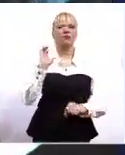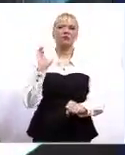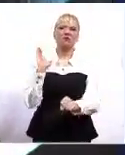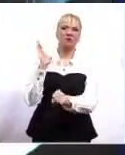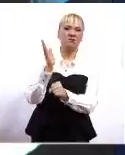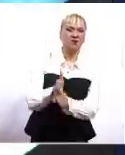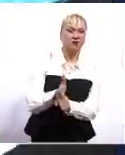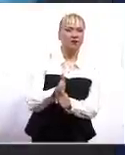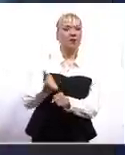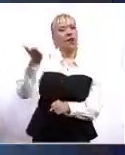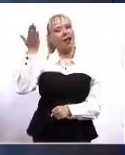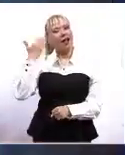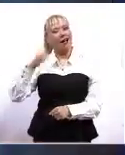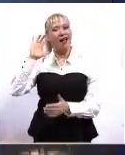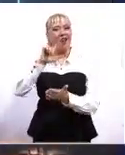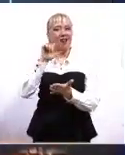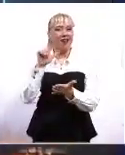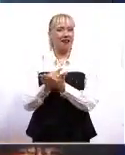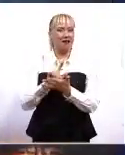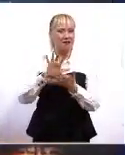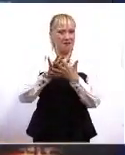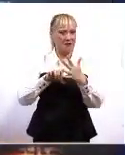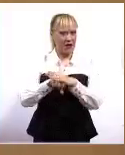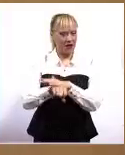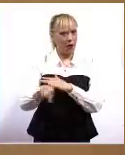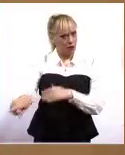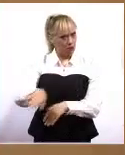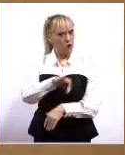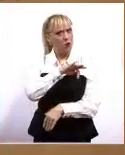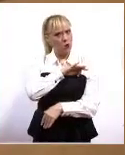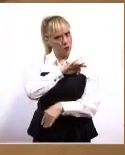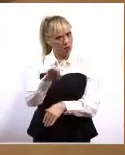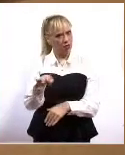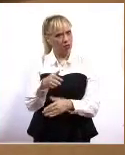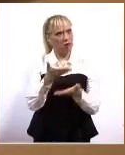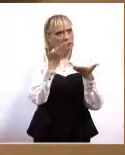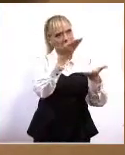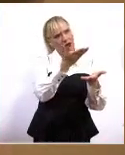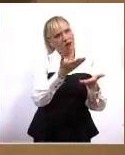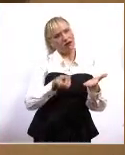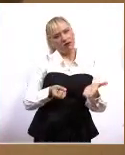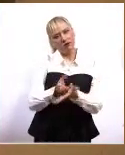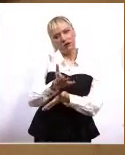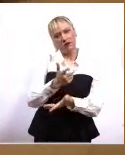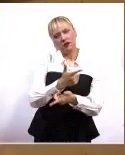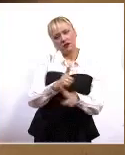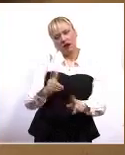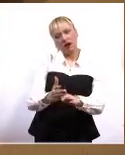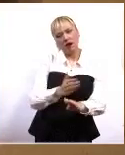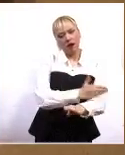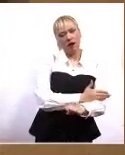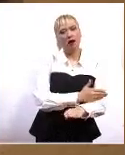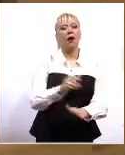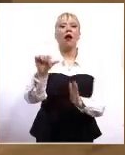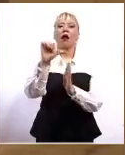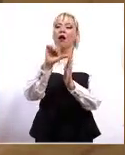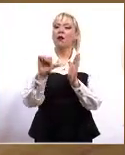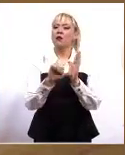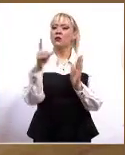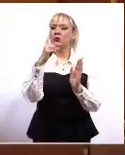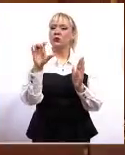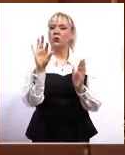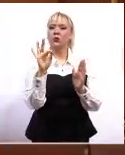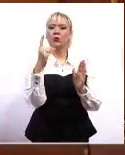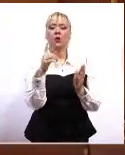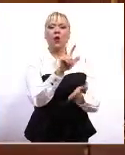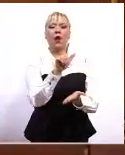el sistema penal tradicional pueden solicitar la libertad anticipada prevista en el artículo 141 de la Ley Nacional de Ejecución